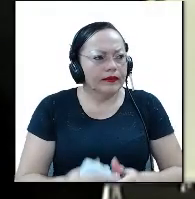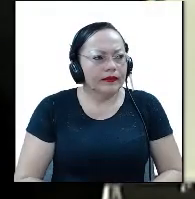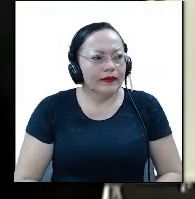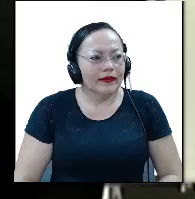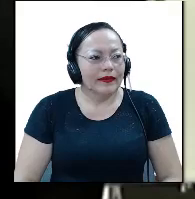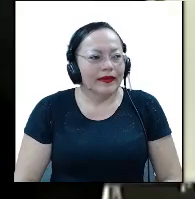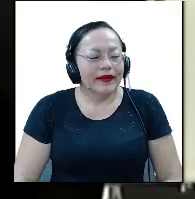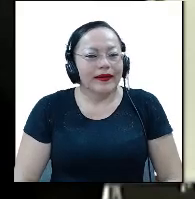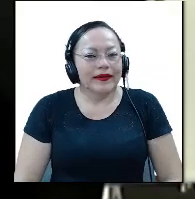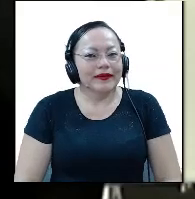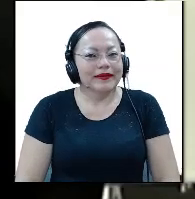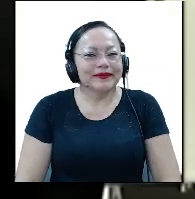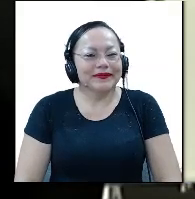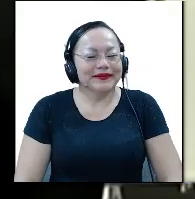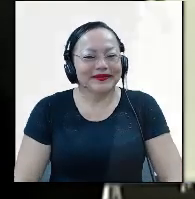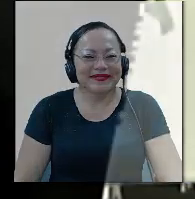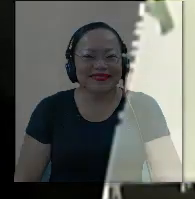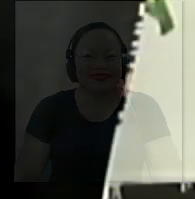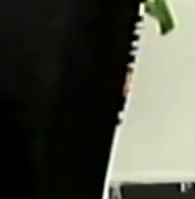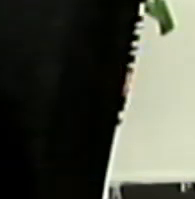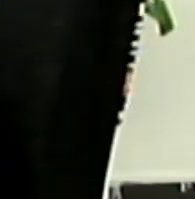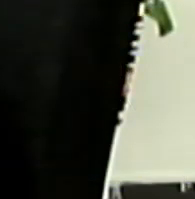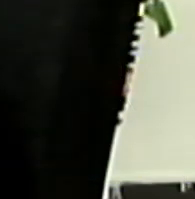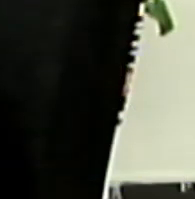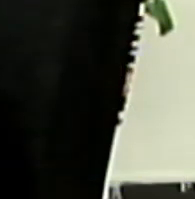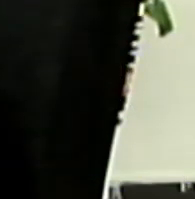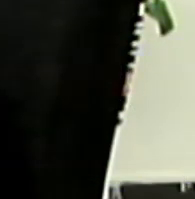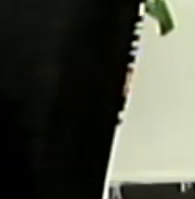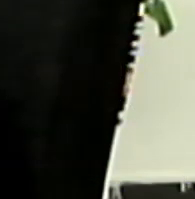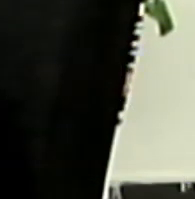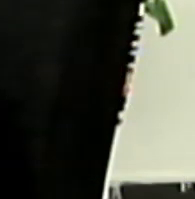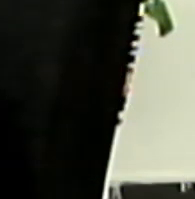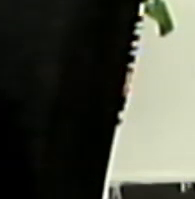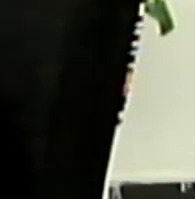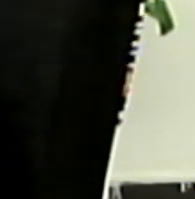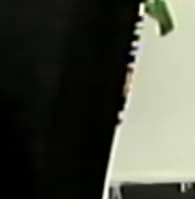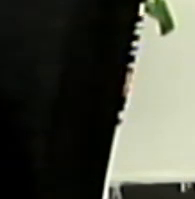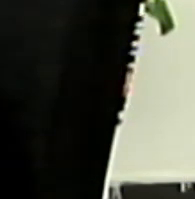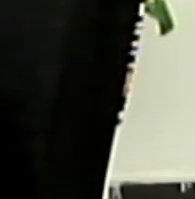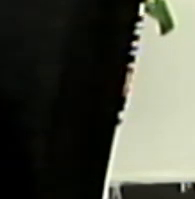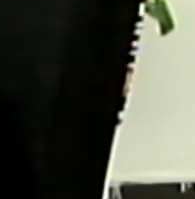Para todos y para todas un abrazo. Para la gente que nos ve fuera de la Dorada de Caldas, a través de